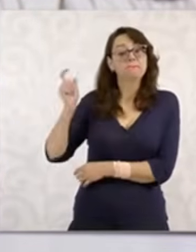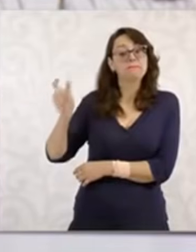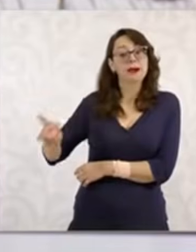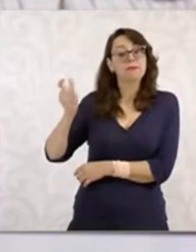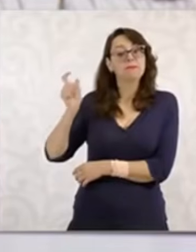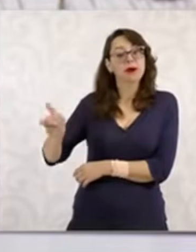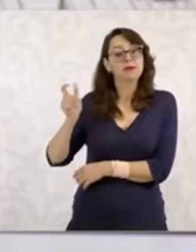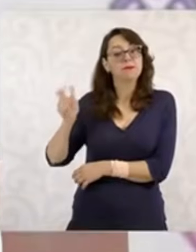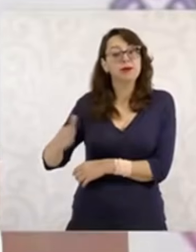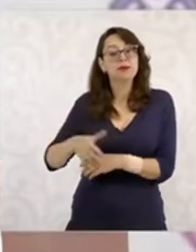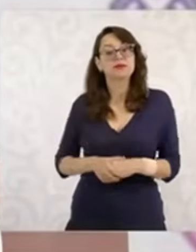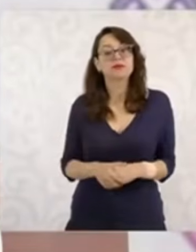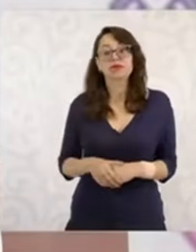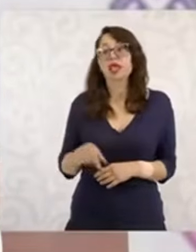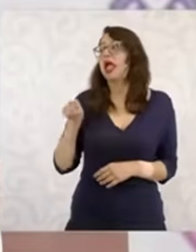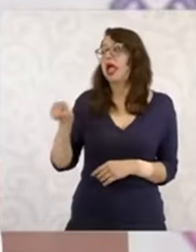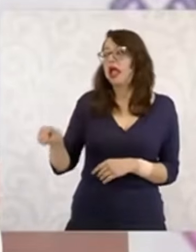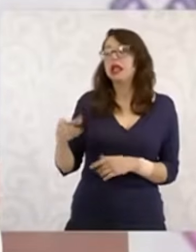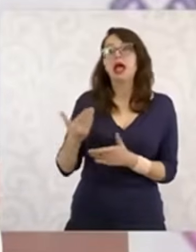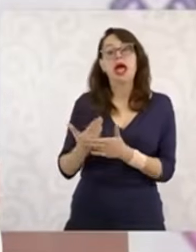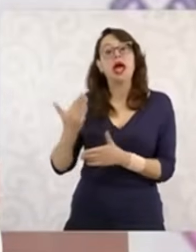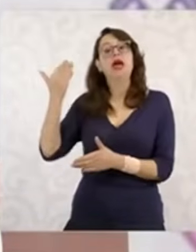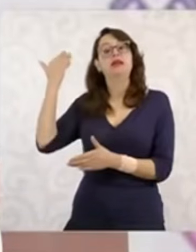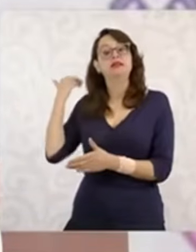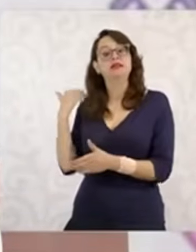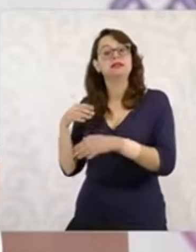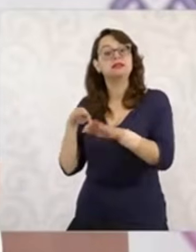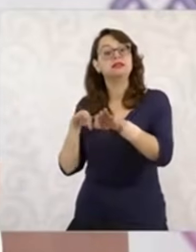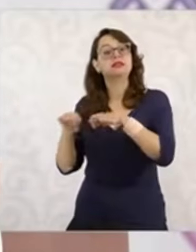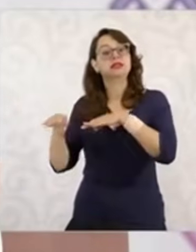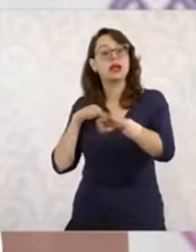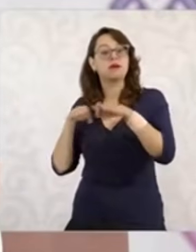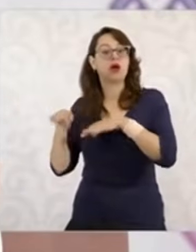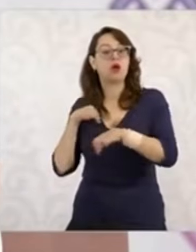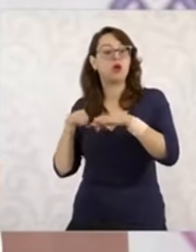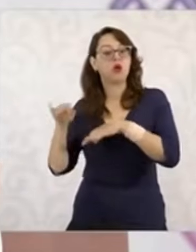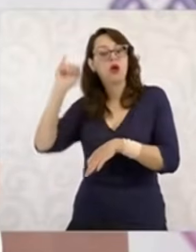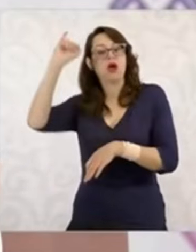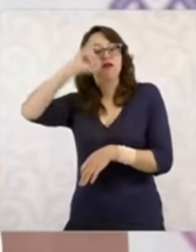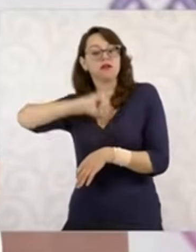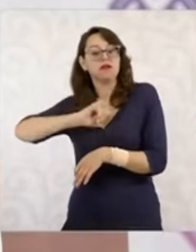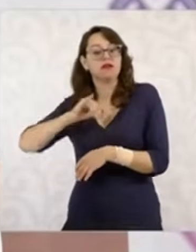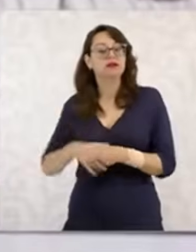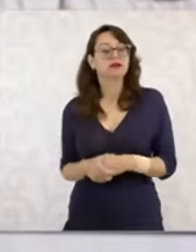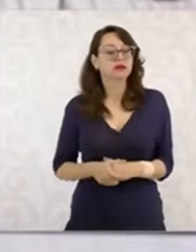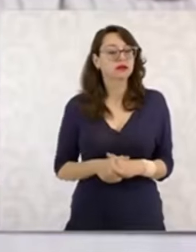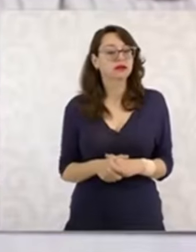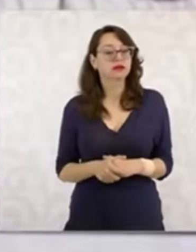por haber sido durante algunos años alto mando de Luz y Fuerza del Centro.